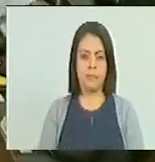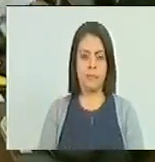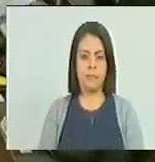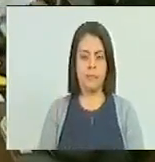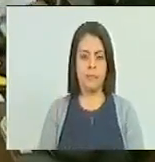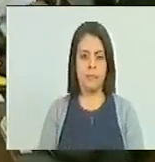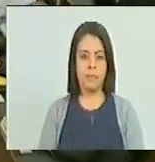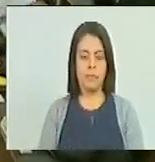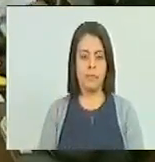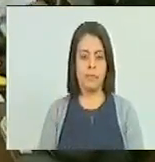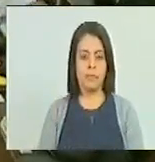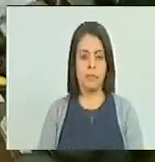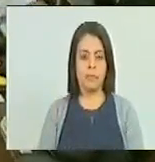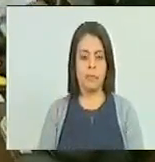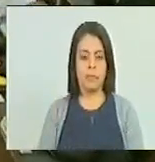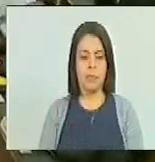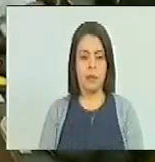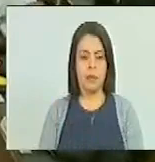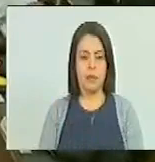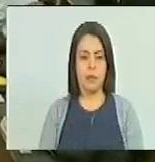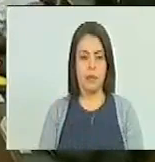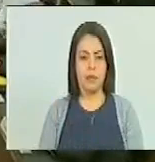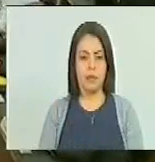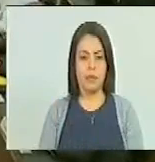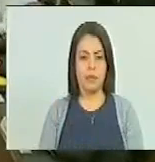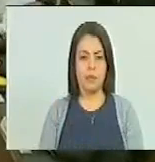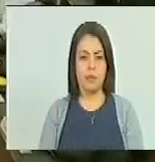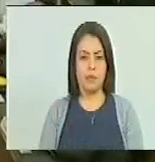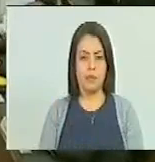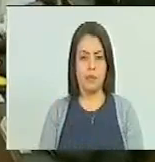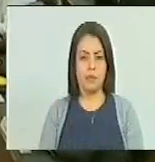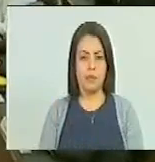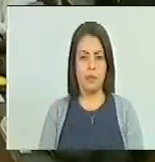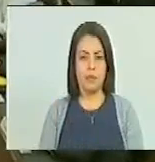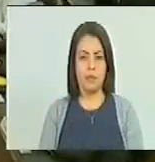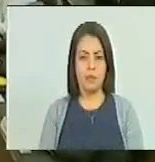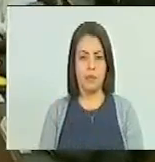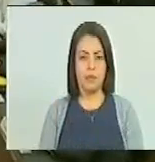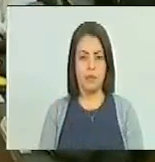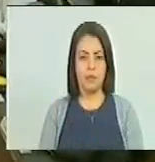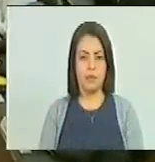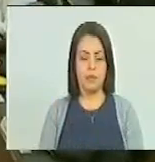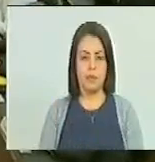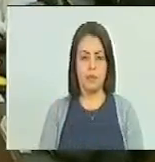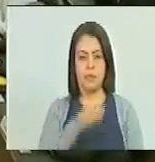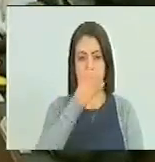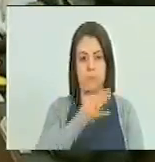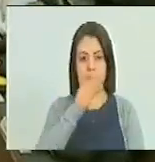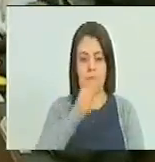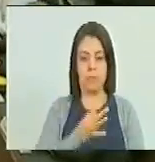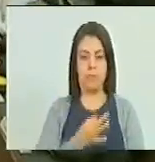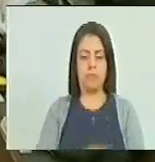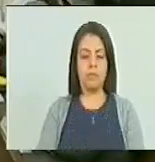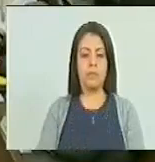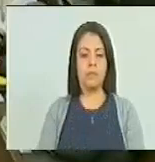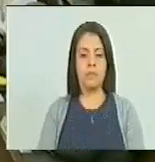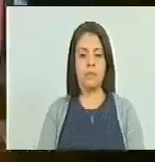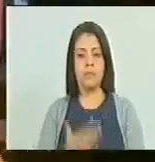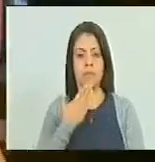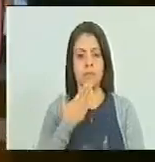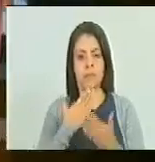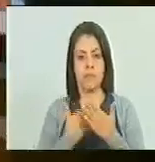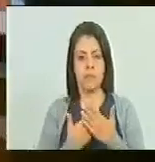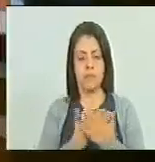Gracias. Buenas tardes.